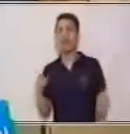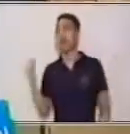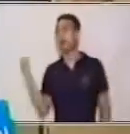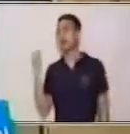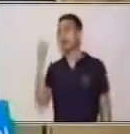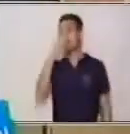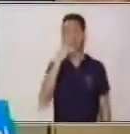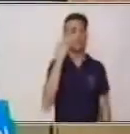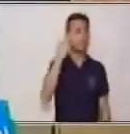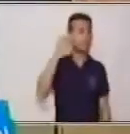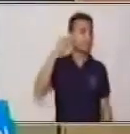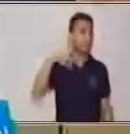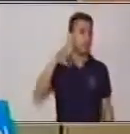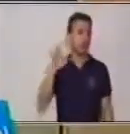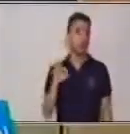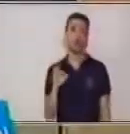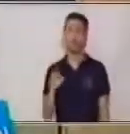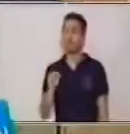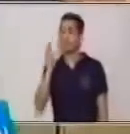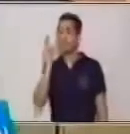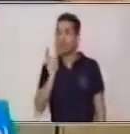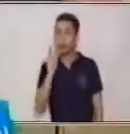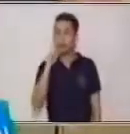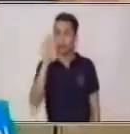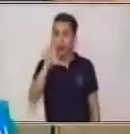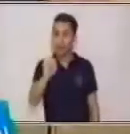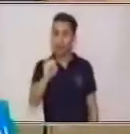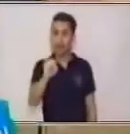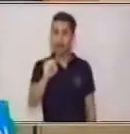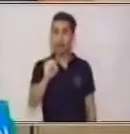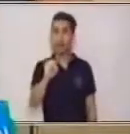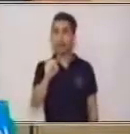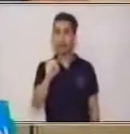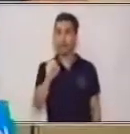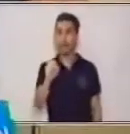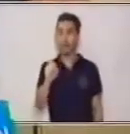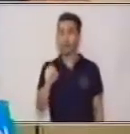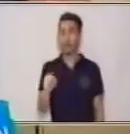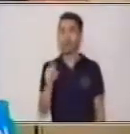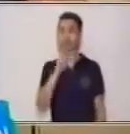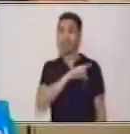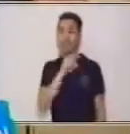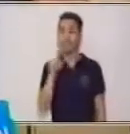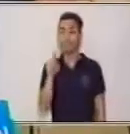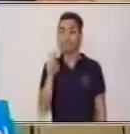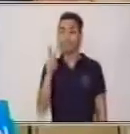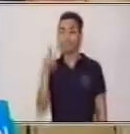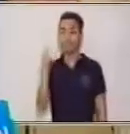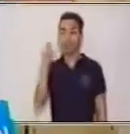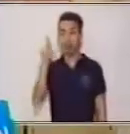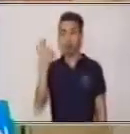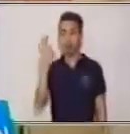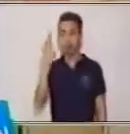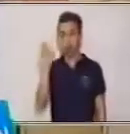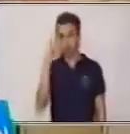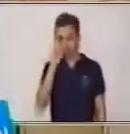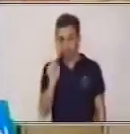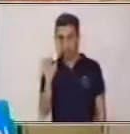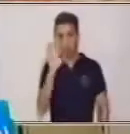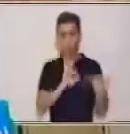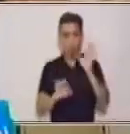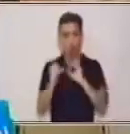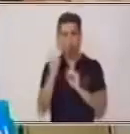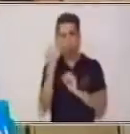signo. Entonces siempre consideremos, por favor, que los valores van a ir alternando y tenemos que